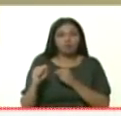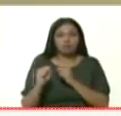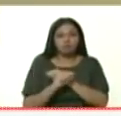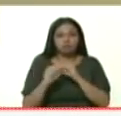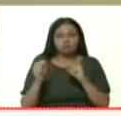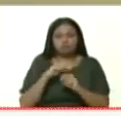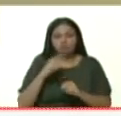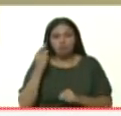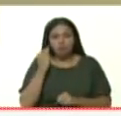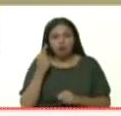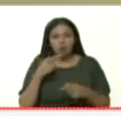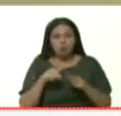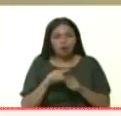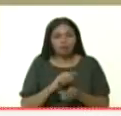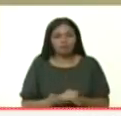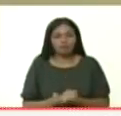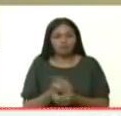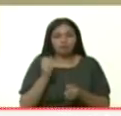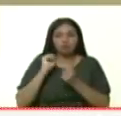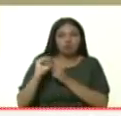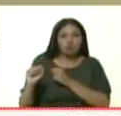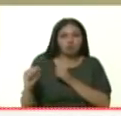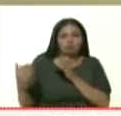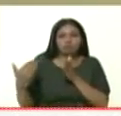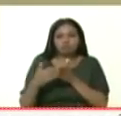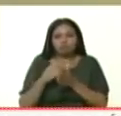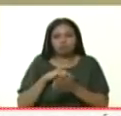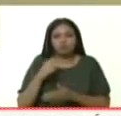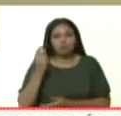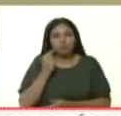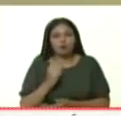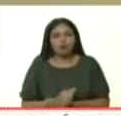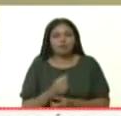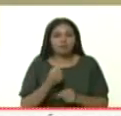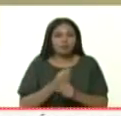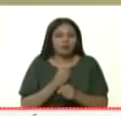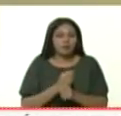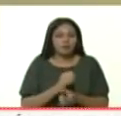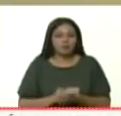mujer, contra la discriminación de la mujer trabajadora,